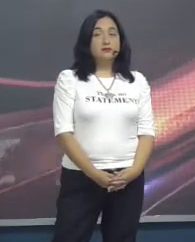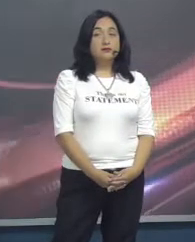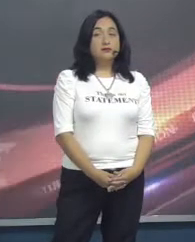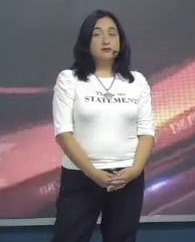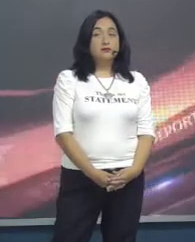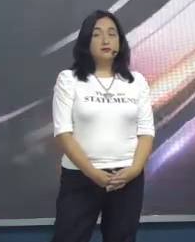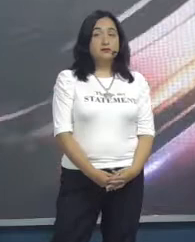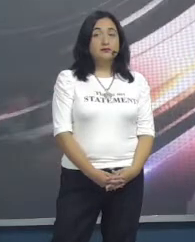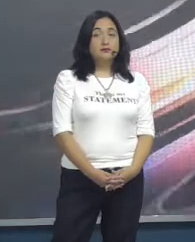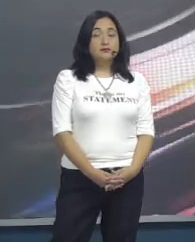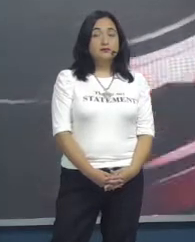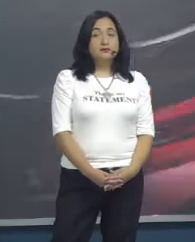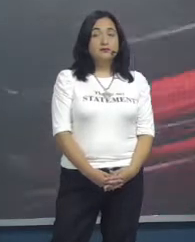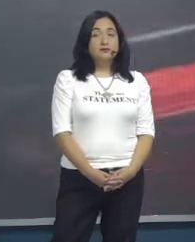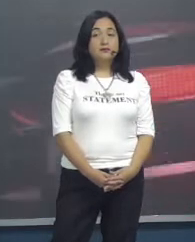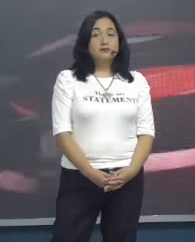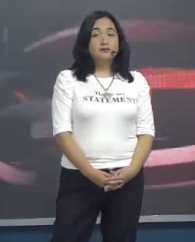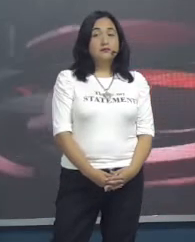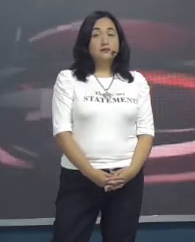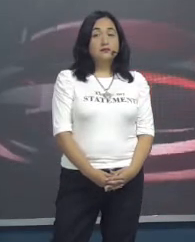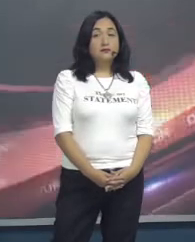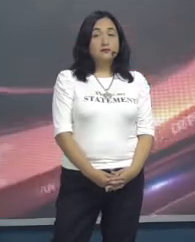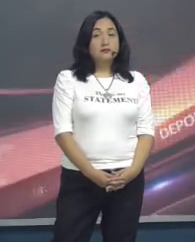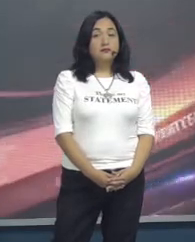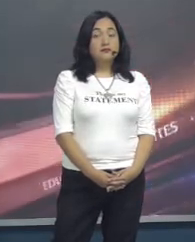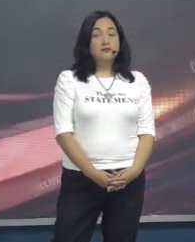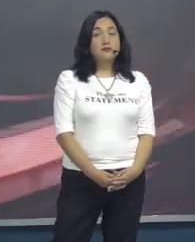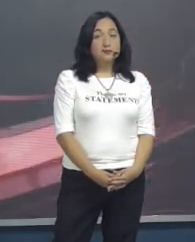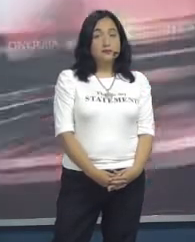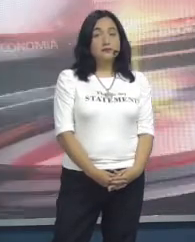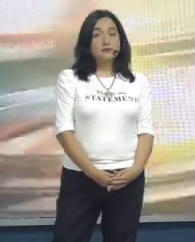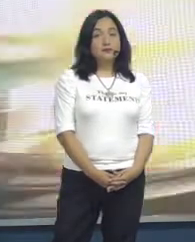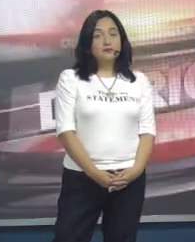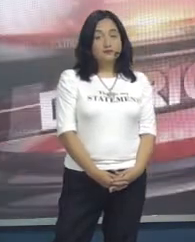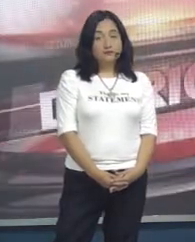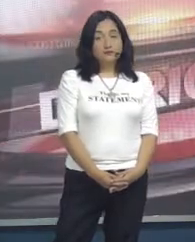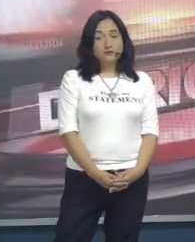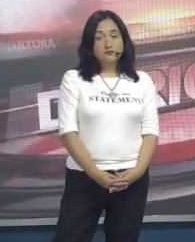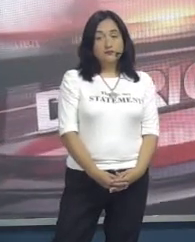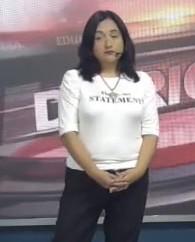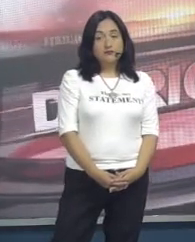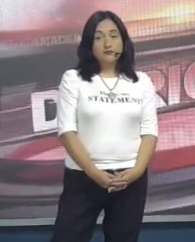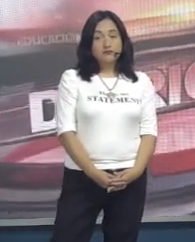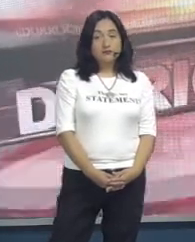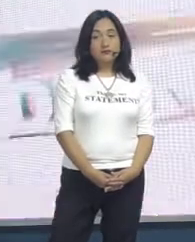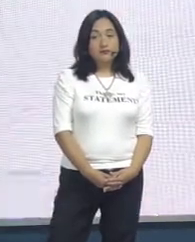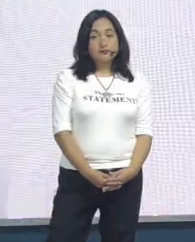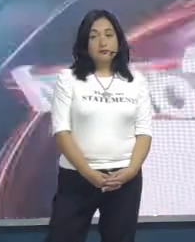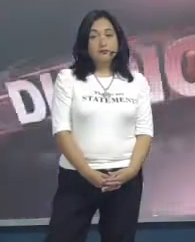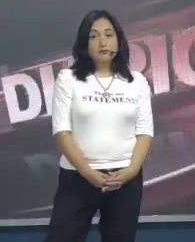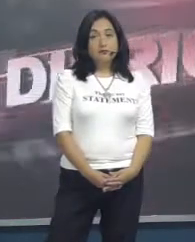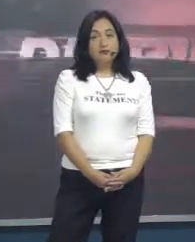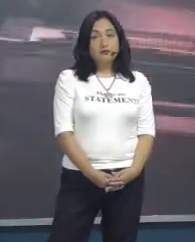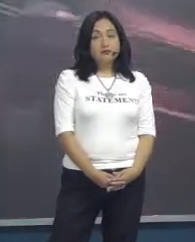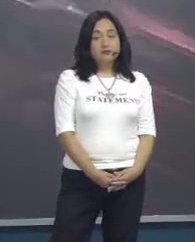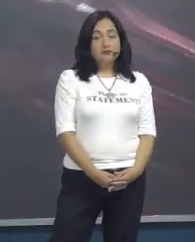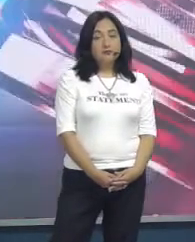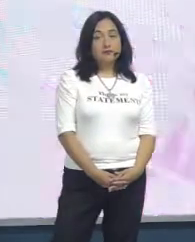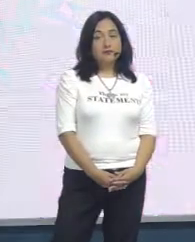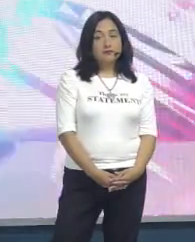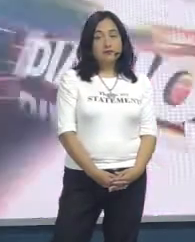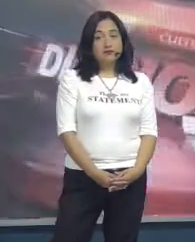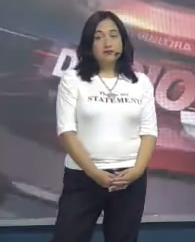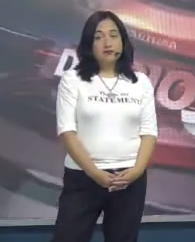en Pocito terminar con la David Chávez, después tenemos en Uyún, en Hachal, bueno,